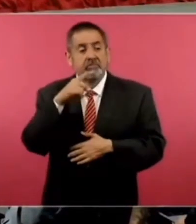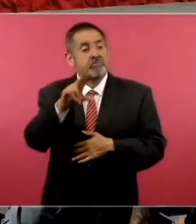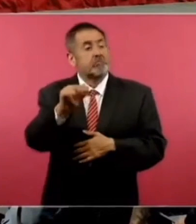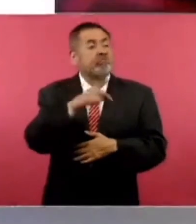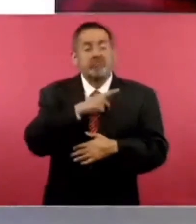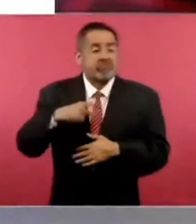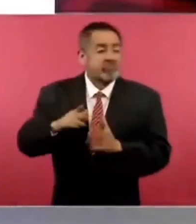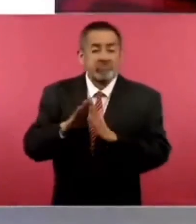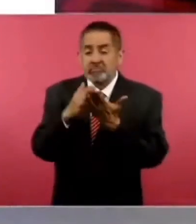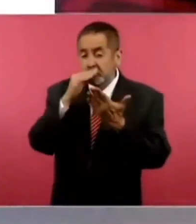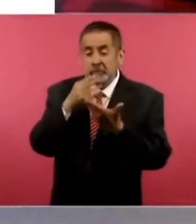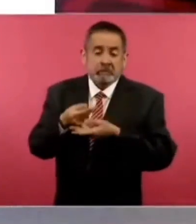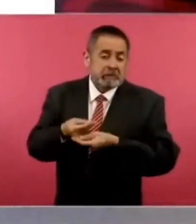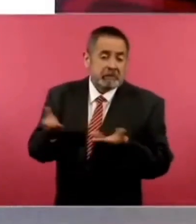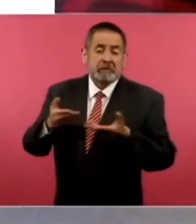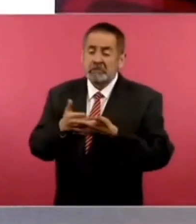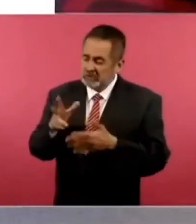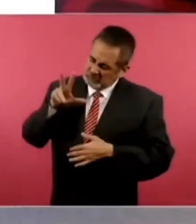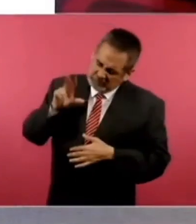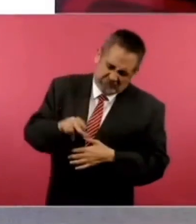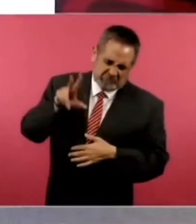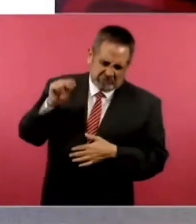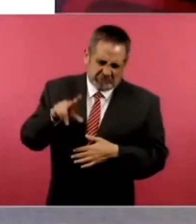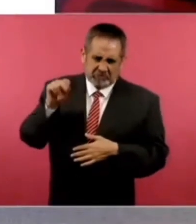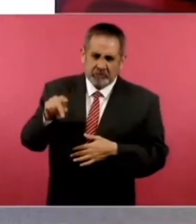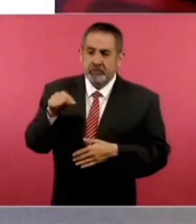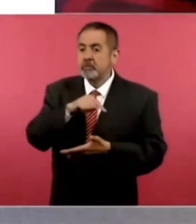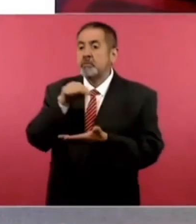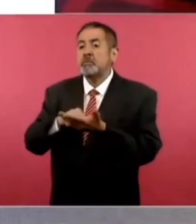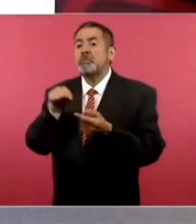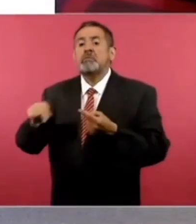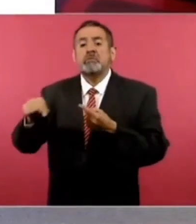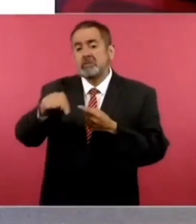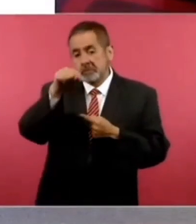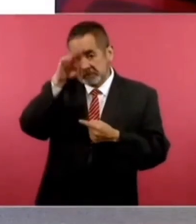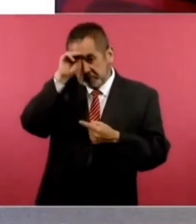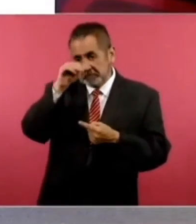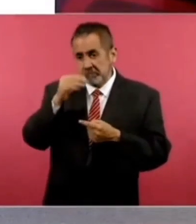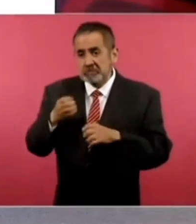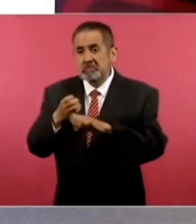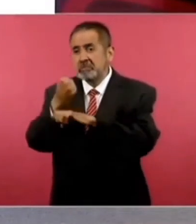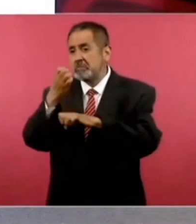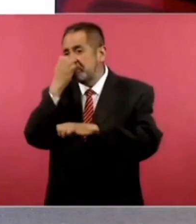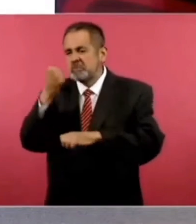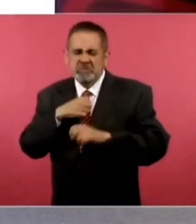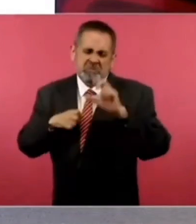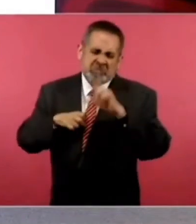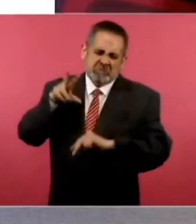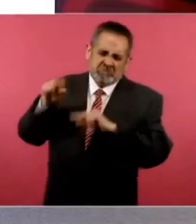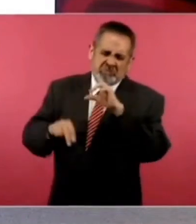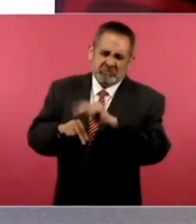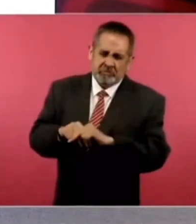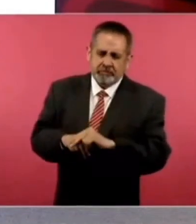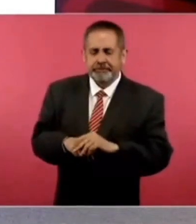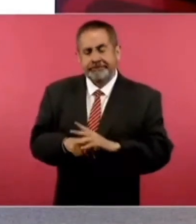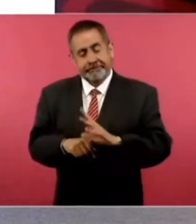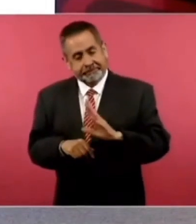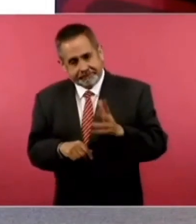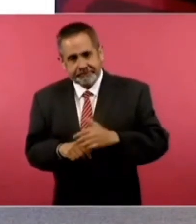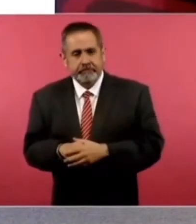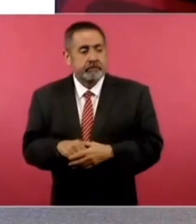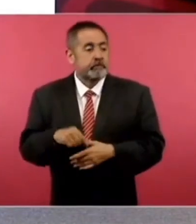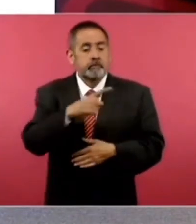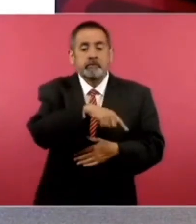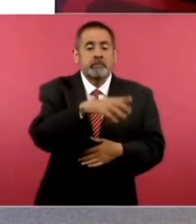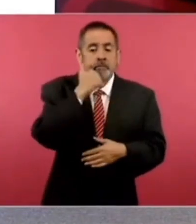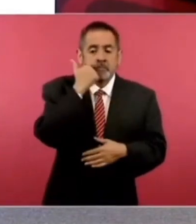libros de texto gratuitos en los planteles del Estado, pero se esperaba, sobre todo,